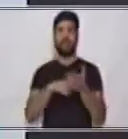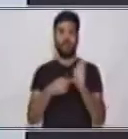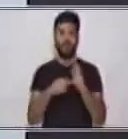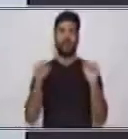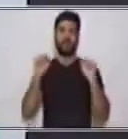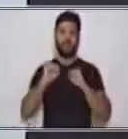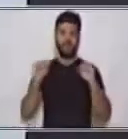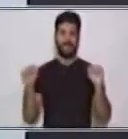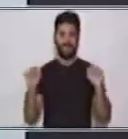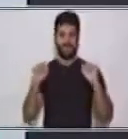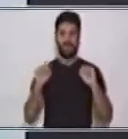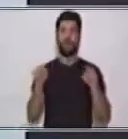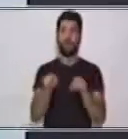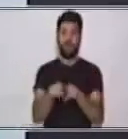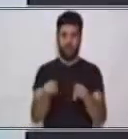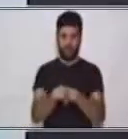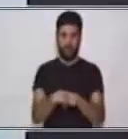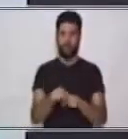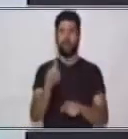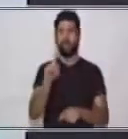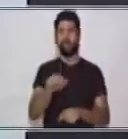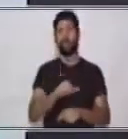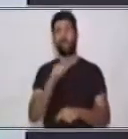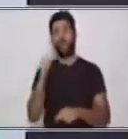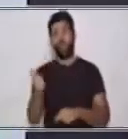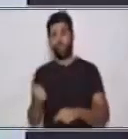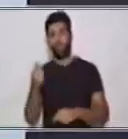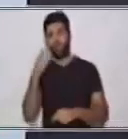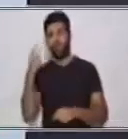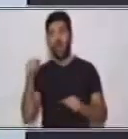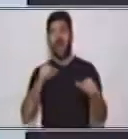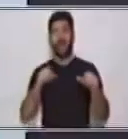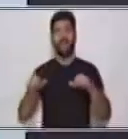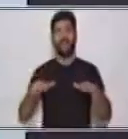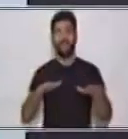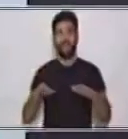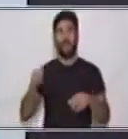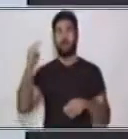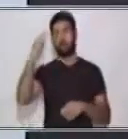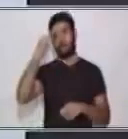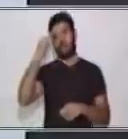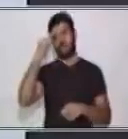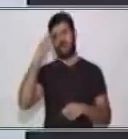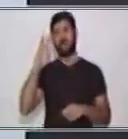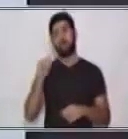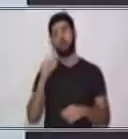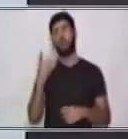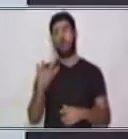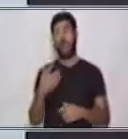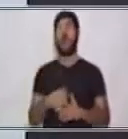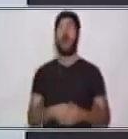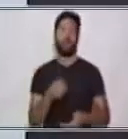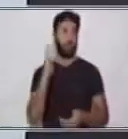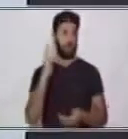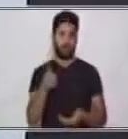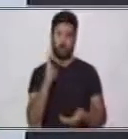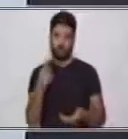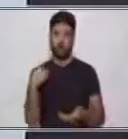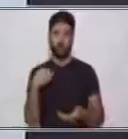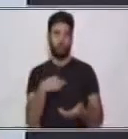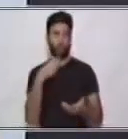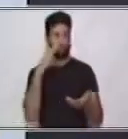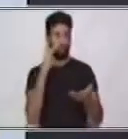actividad física. Ahora, actividad mental. ¿Por qué es una actividad mental? Por supuesto, porque siempre vamos a estar